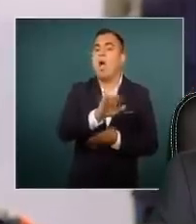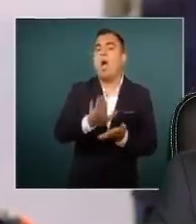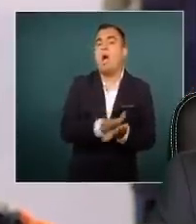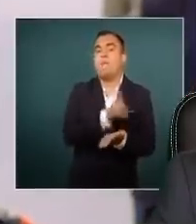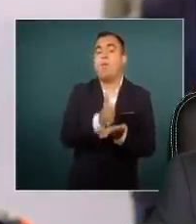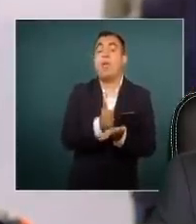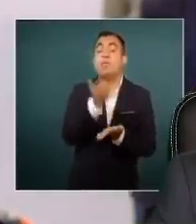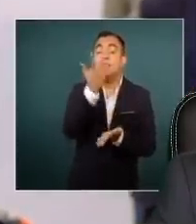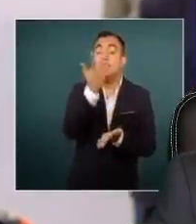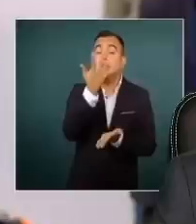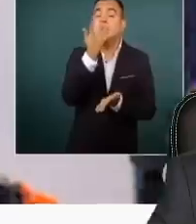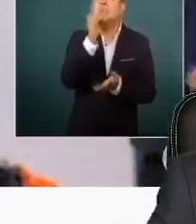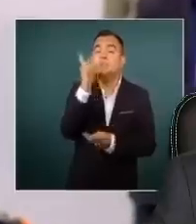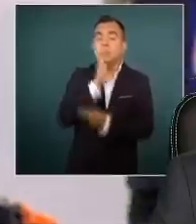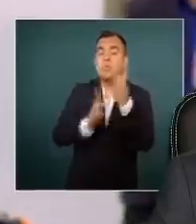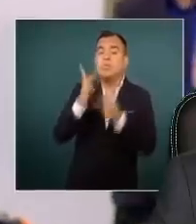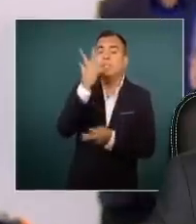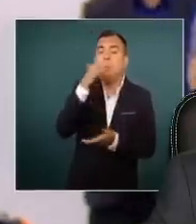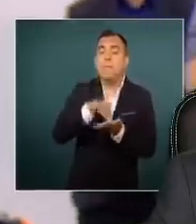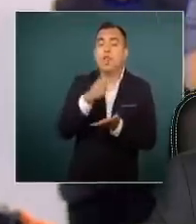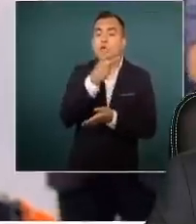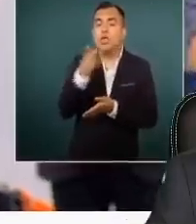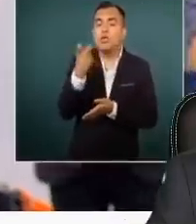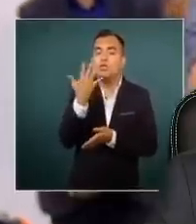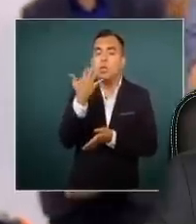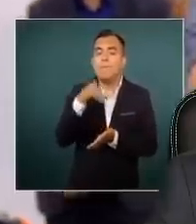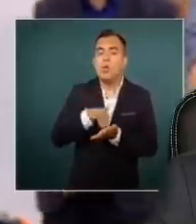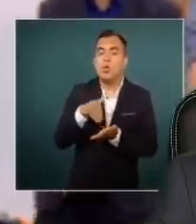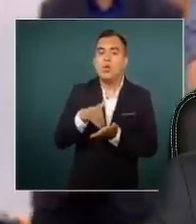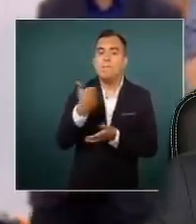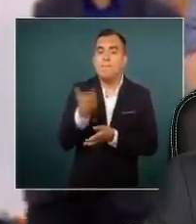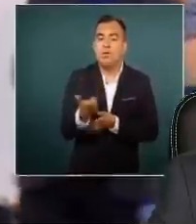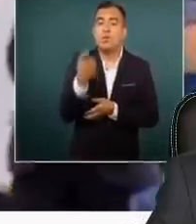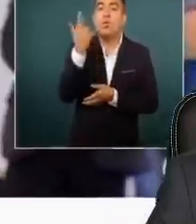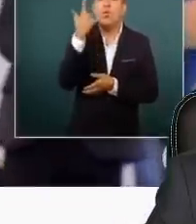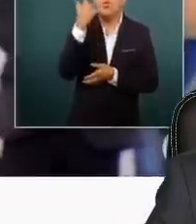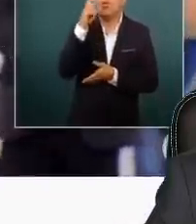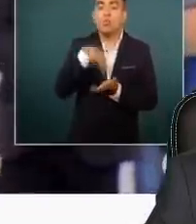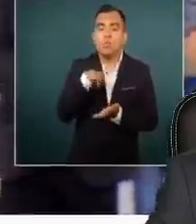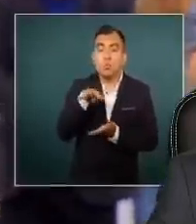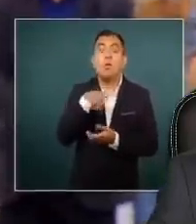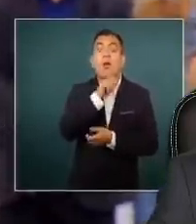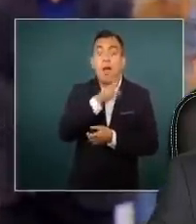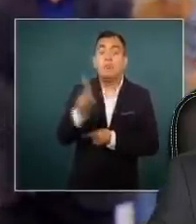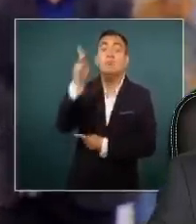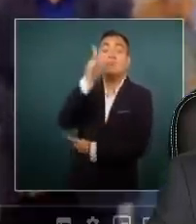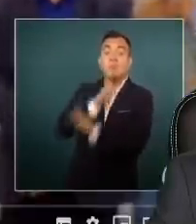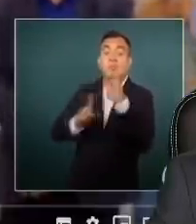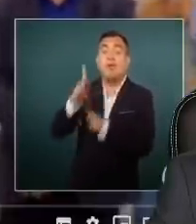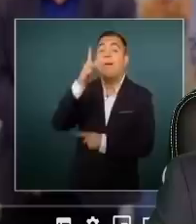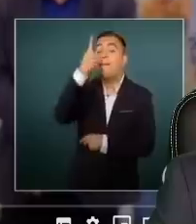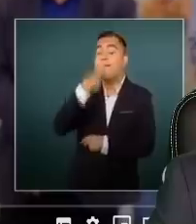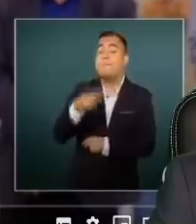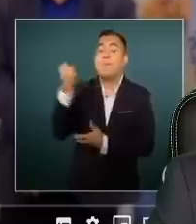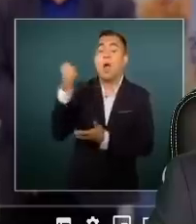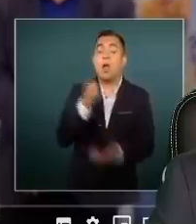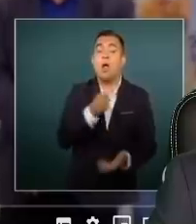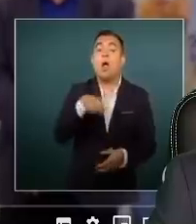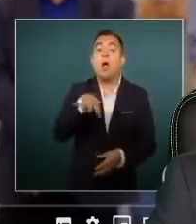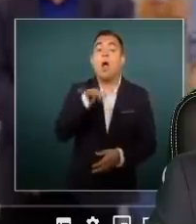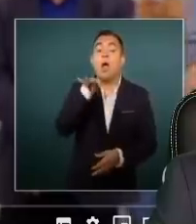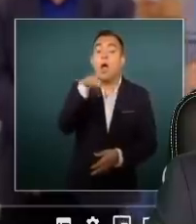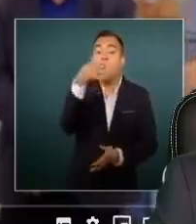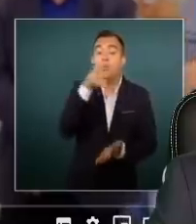250 millones de pesos en julio de 2019 jalisco pero un préstamo para refinanciar deuda pública por